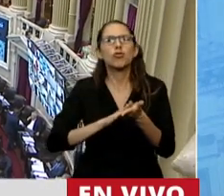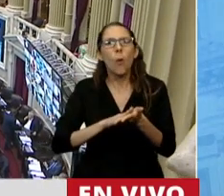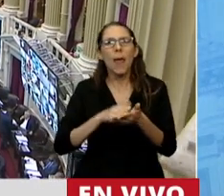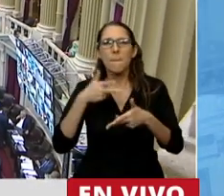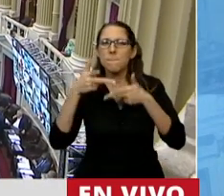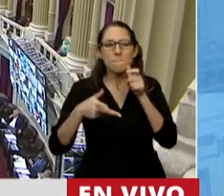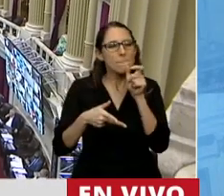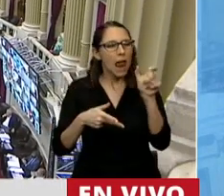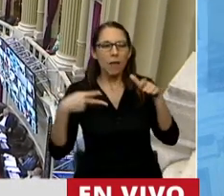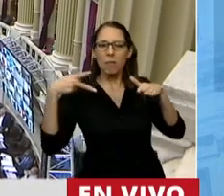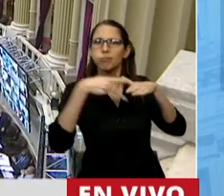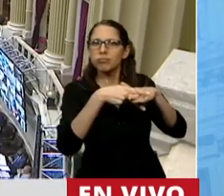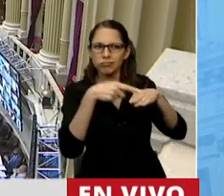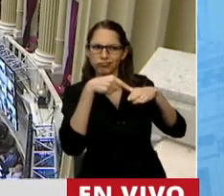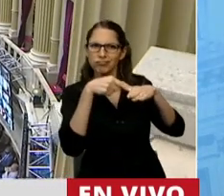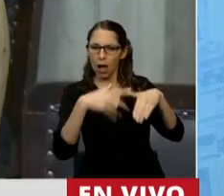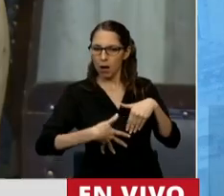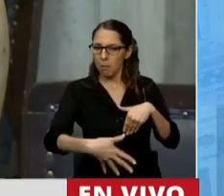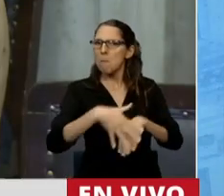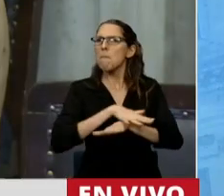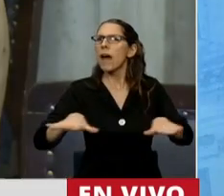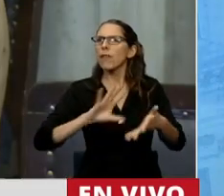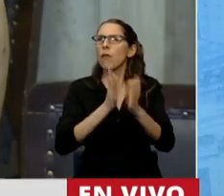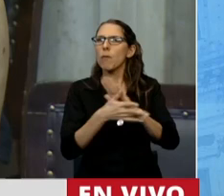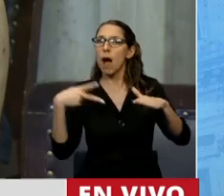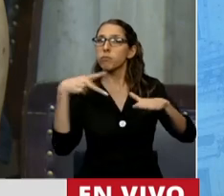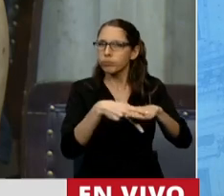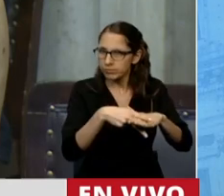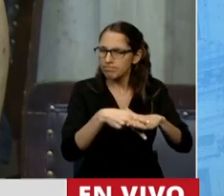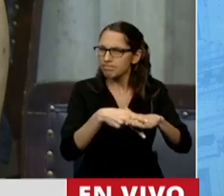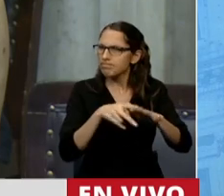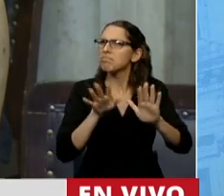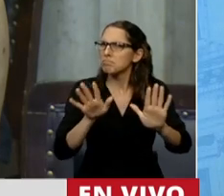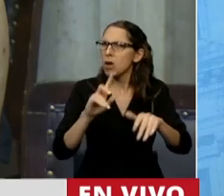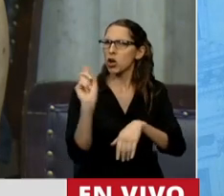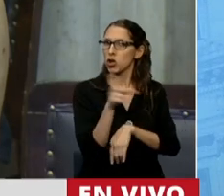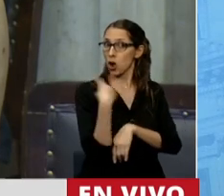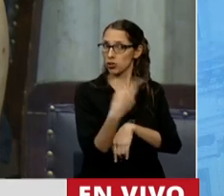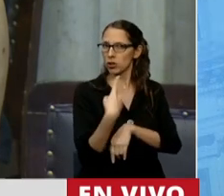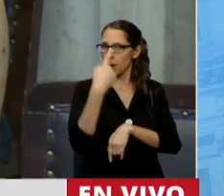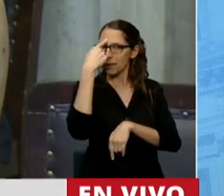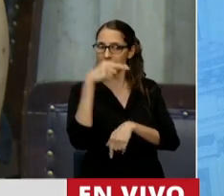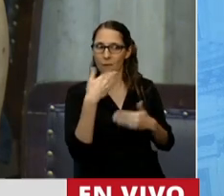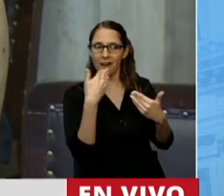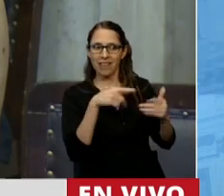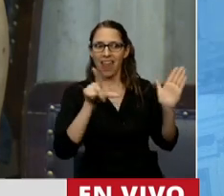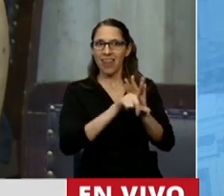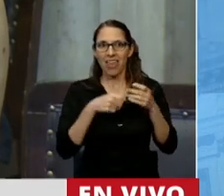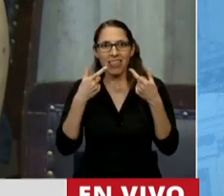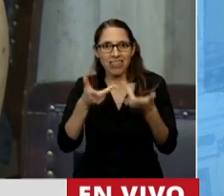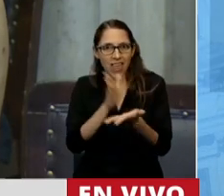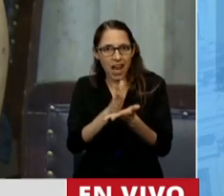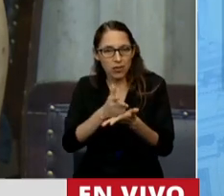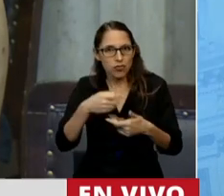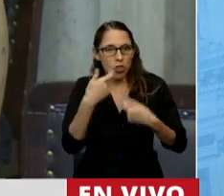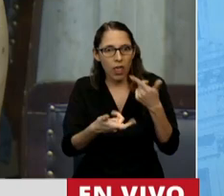interrupción, pero quienes creemos que en esta ley viene para ampliar los derechos, ponemos el